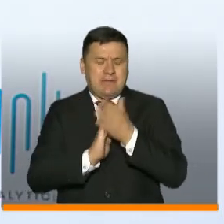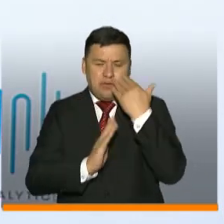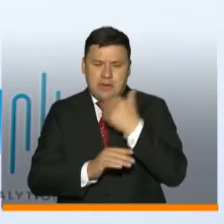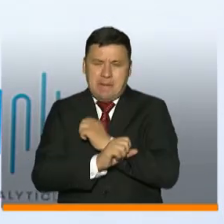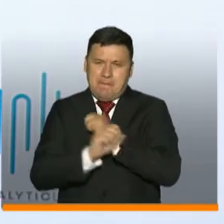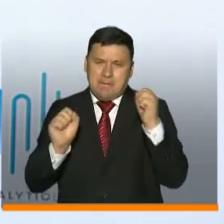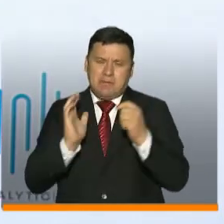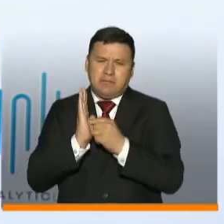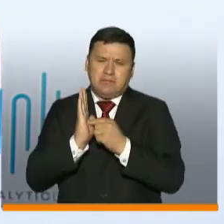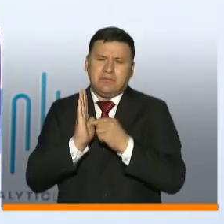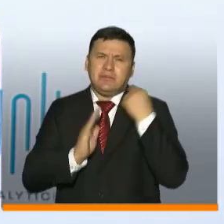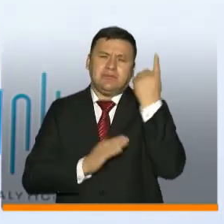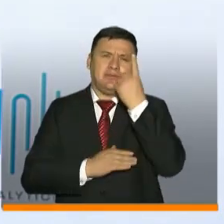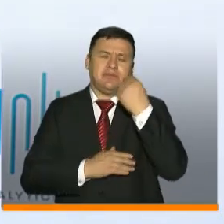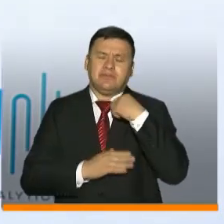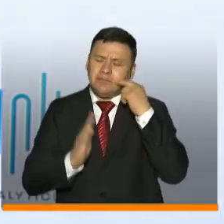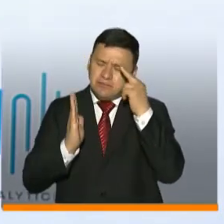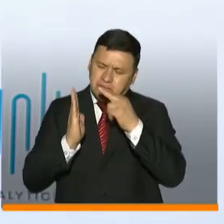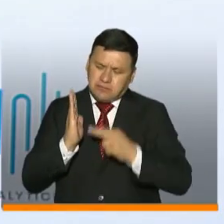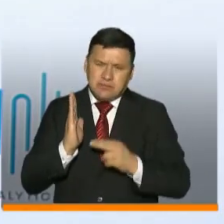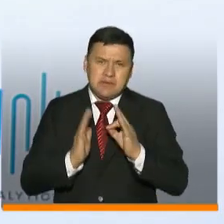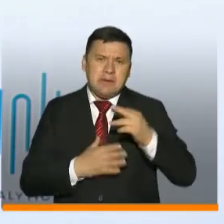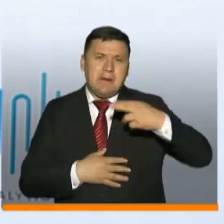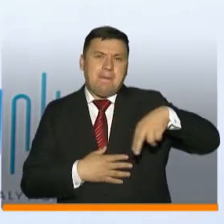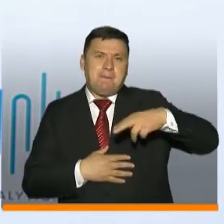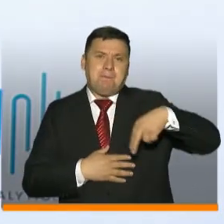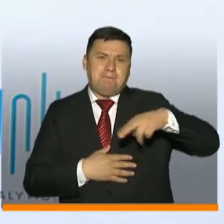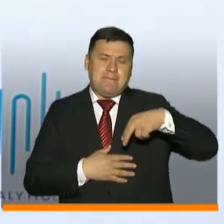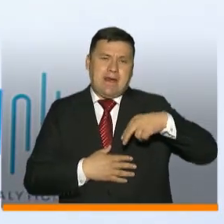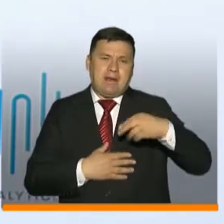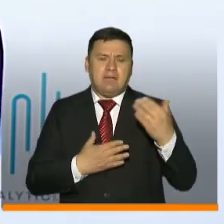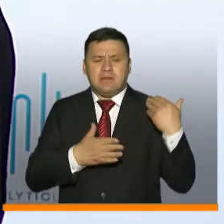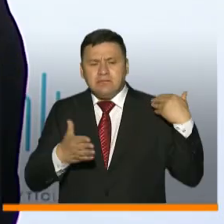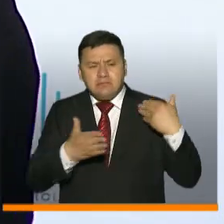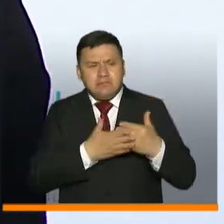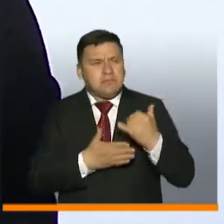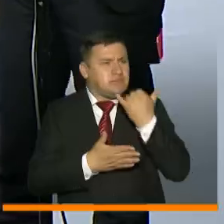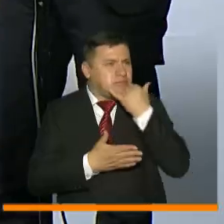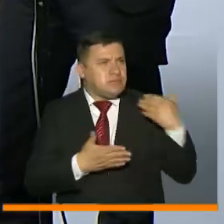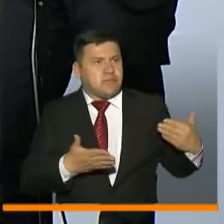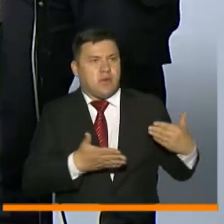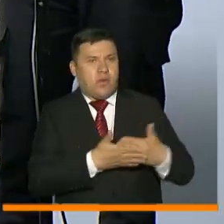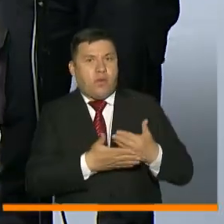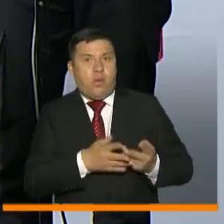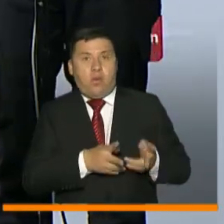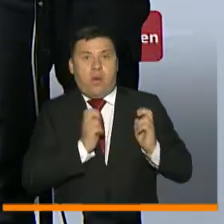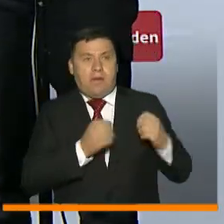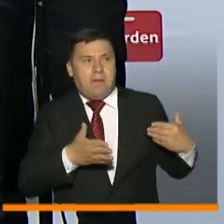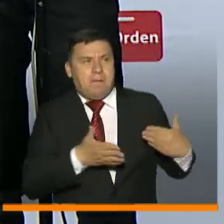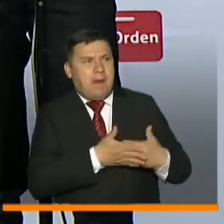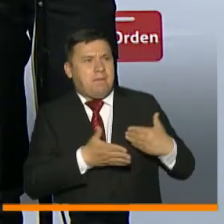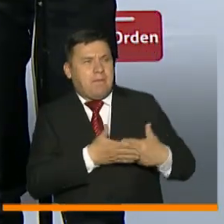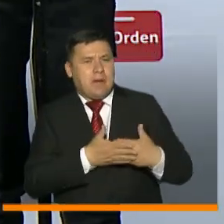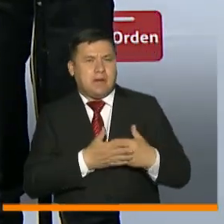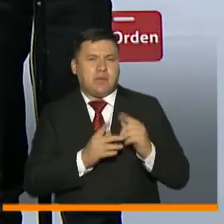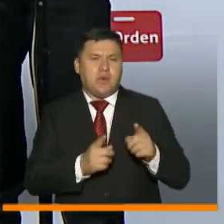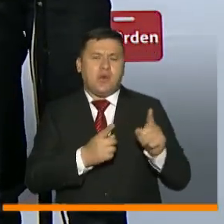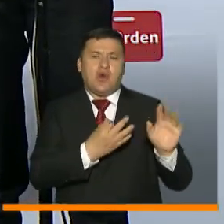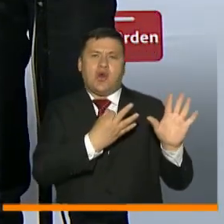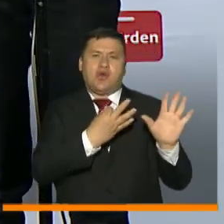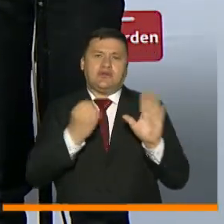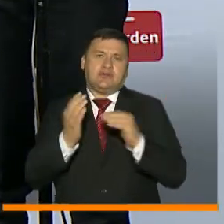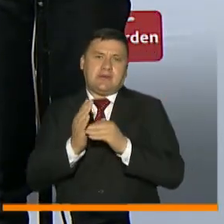mañana, nosotros generalmente los miércoles recibimos la actualización y ver, Caro, que estamos cerca de 800.000